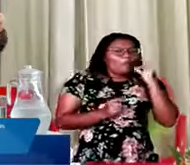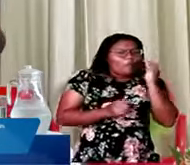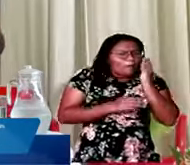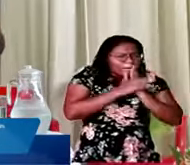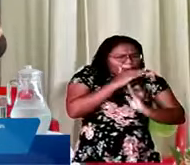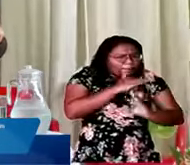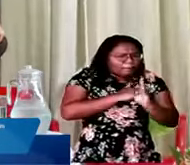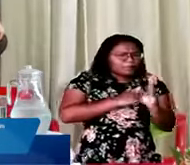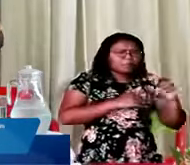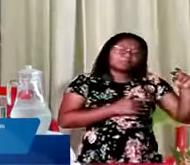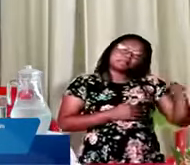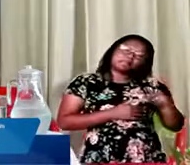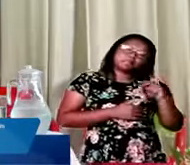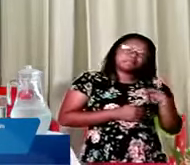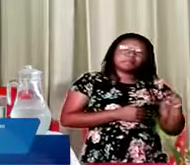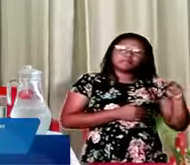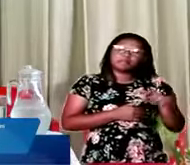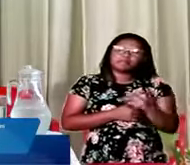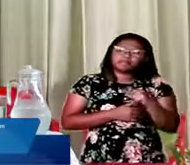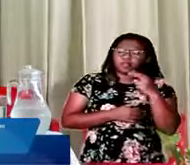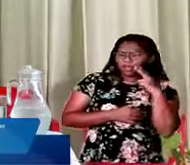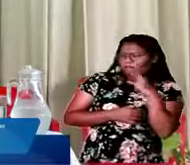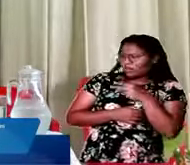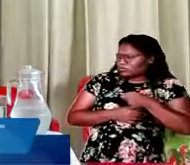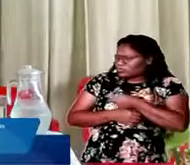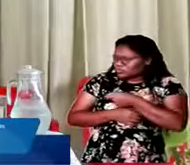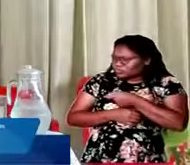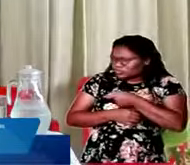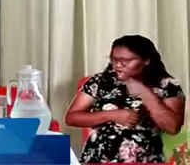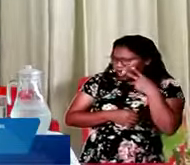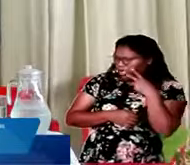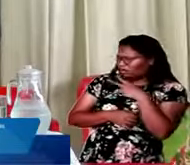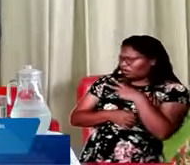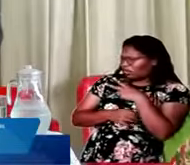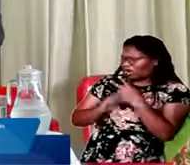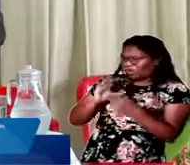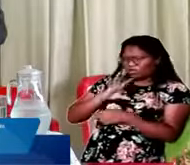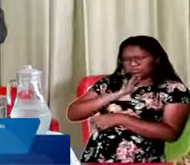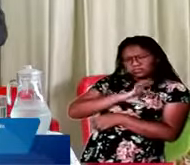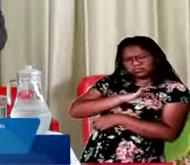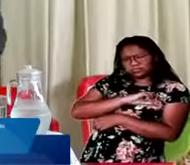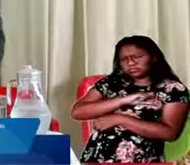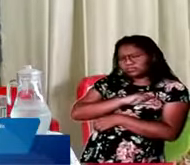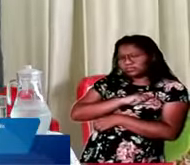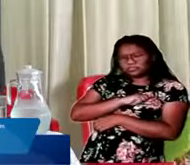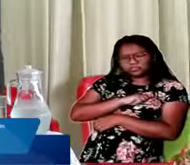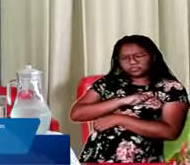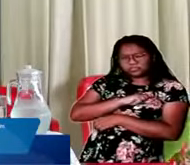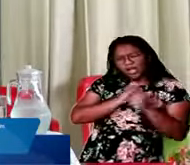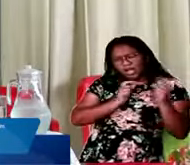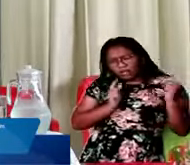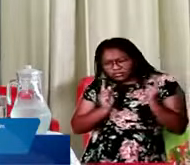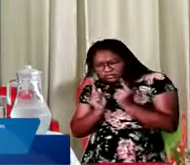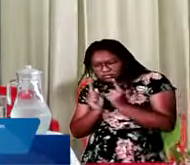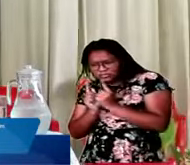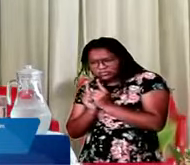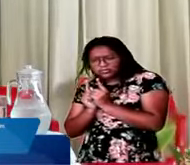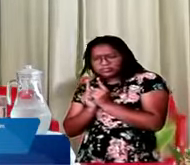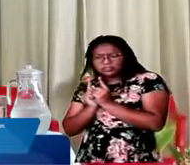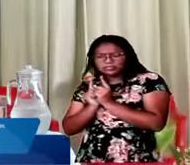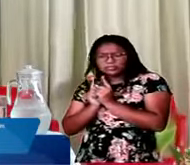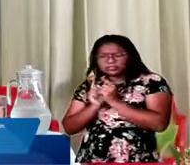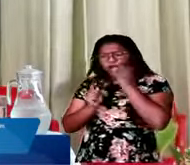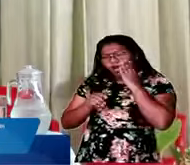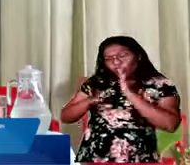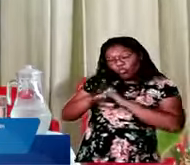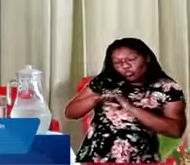iba de camino vino cerca de él y viéndole fue movido a misericordia y acercándose vendó sus heridas